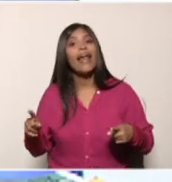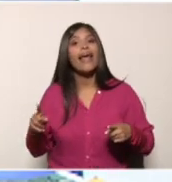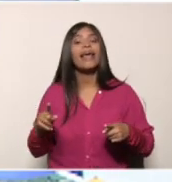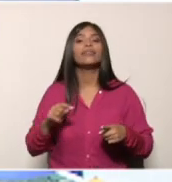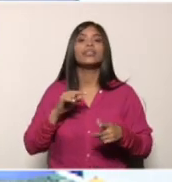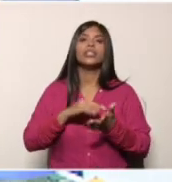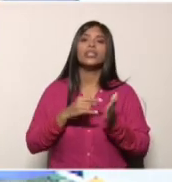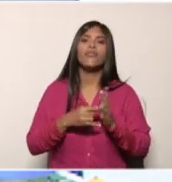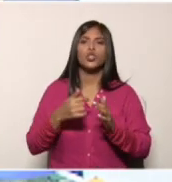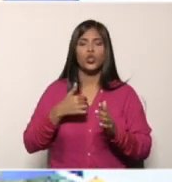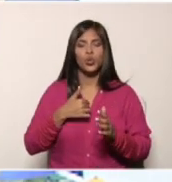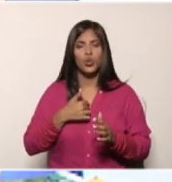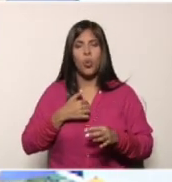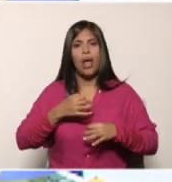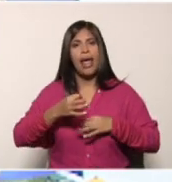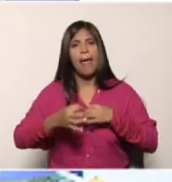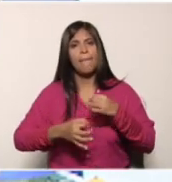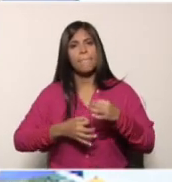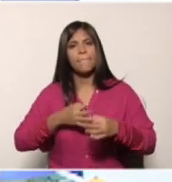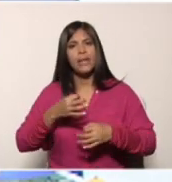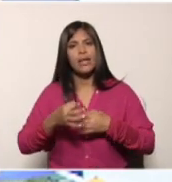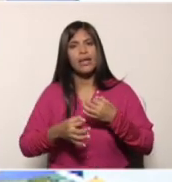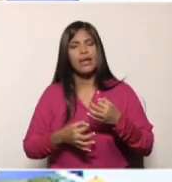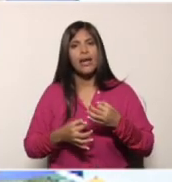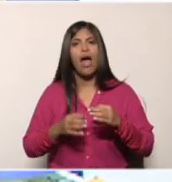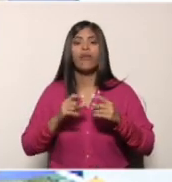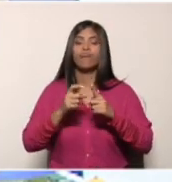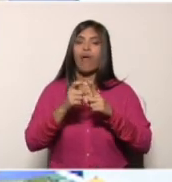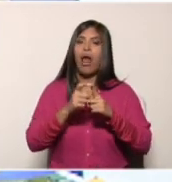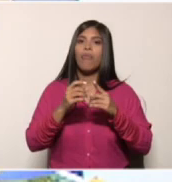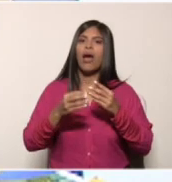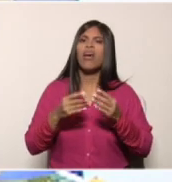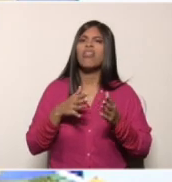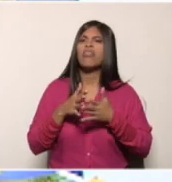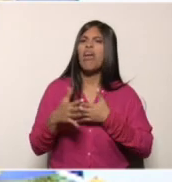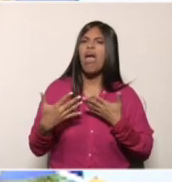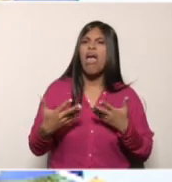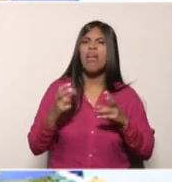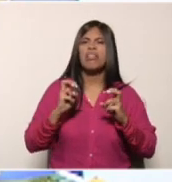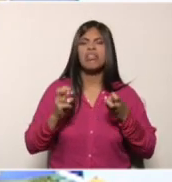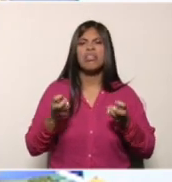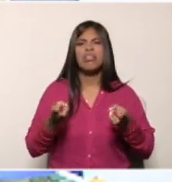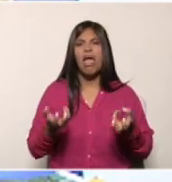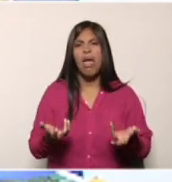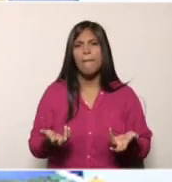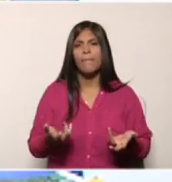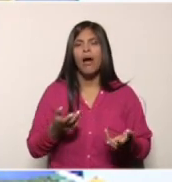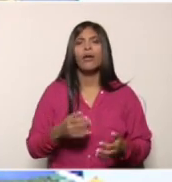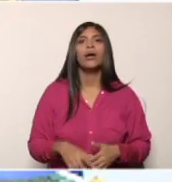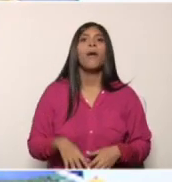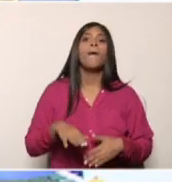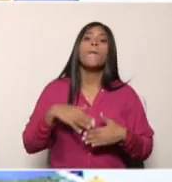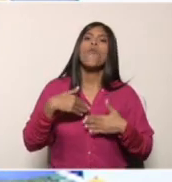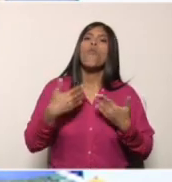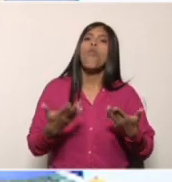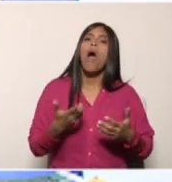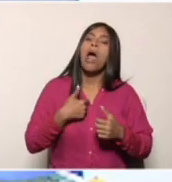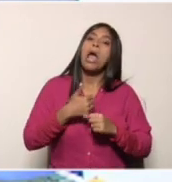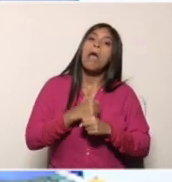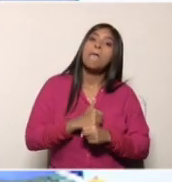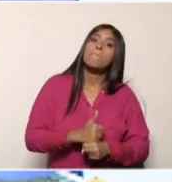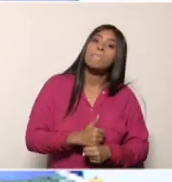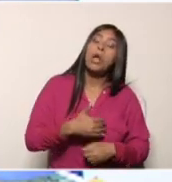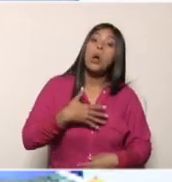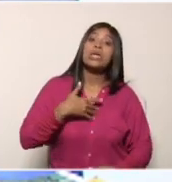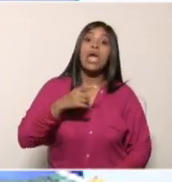que voy a explicar someramente de qué va a tratar ese trabajo, ¿ok? Cuáles son las expectativas que tengo